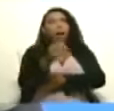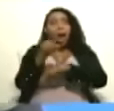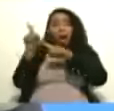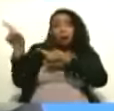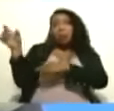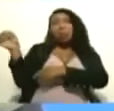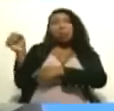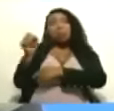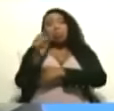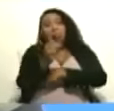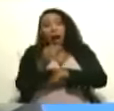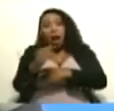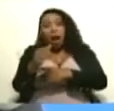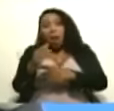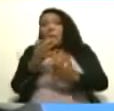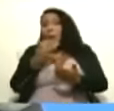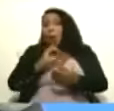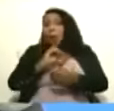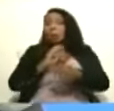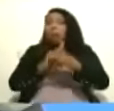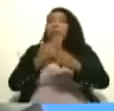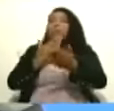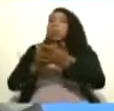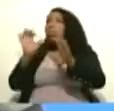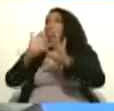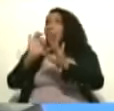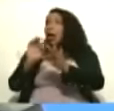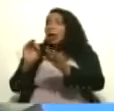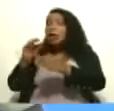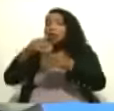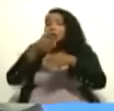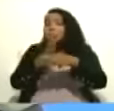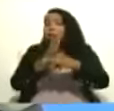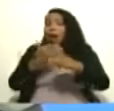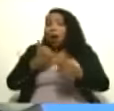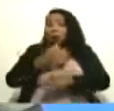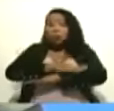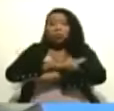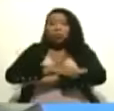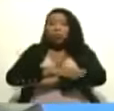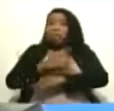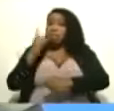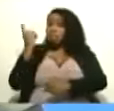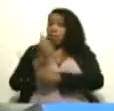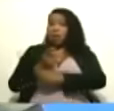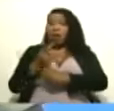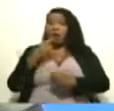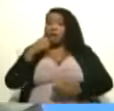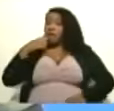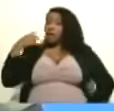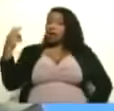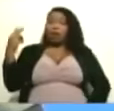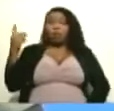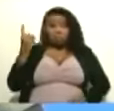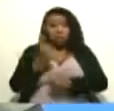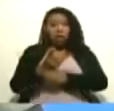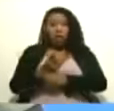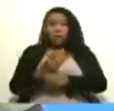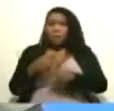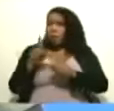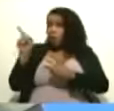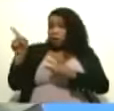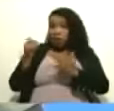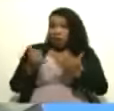no debieron haber pedido que se suspendiera y no debieron haber tenido la actitud que tienen ahora deberían estar envalentonados verdad Y es lo